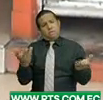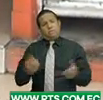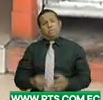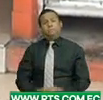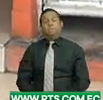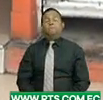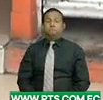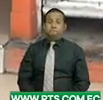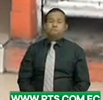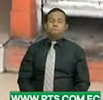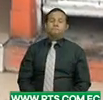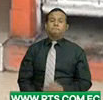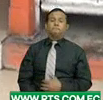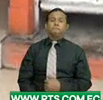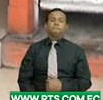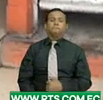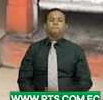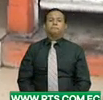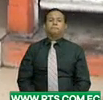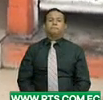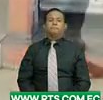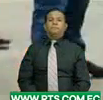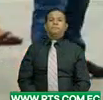Informó Jorge Salazar.